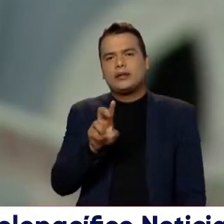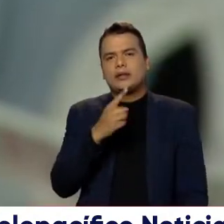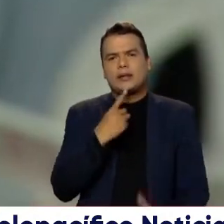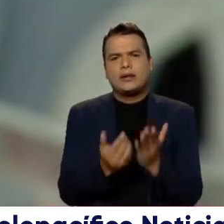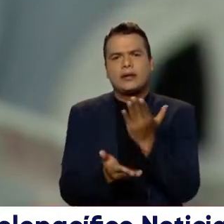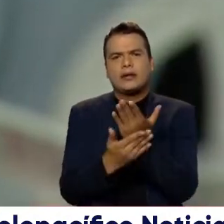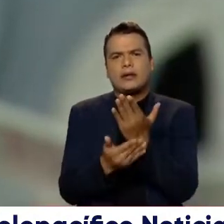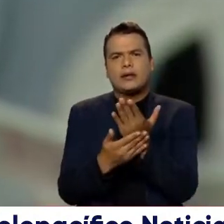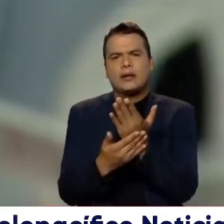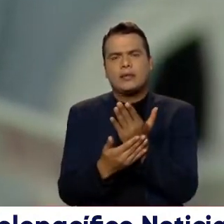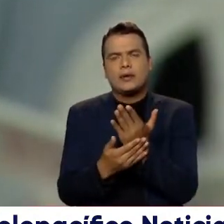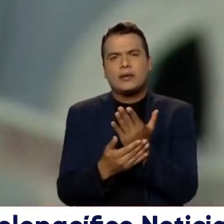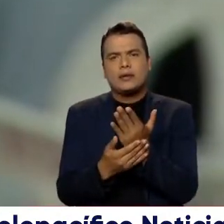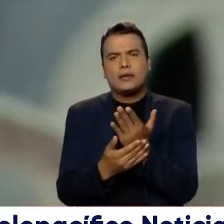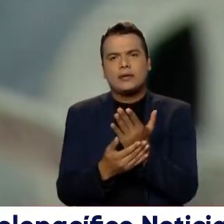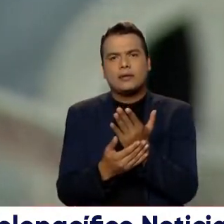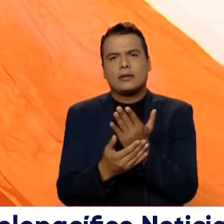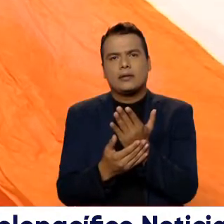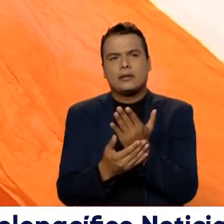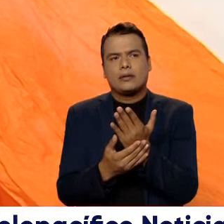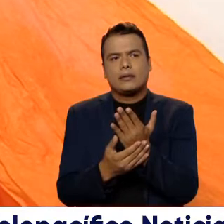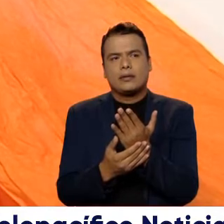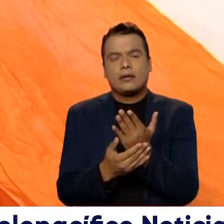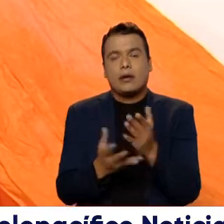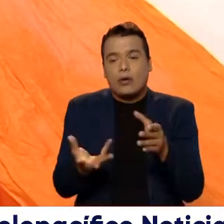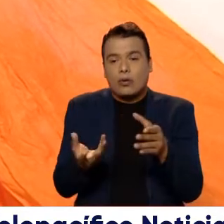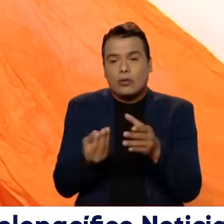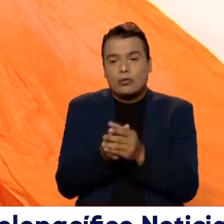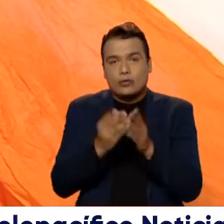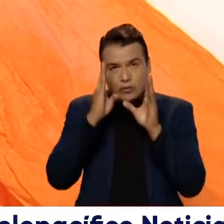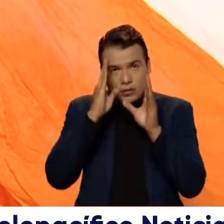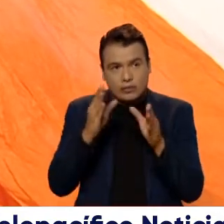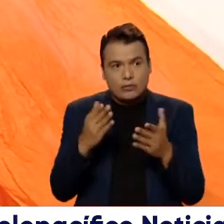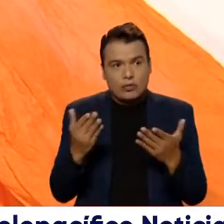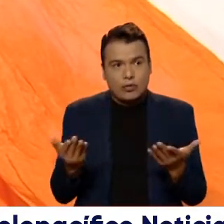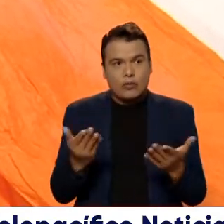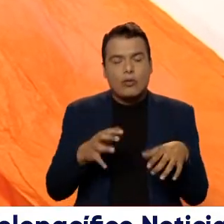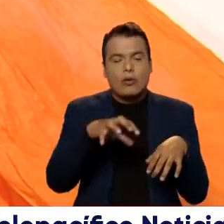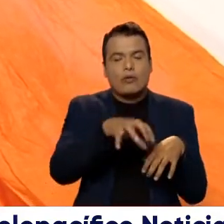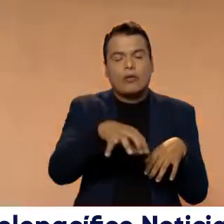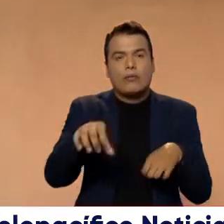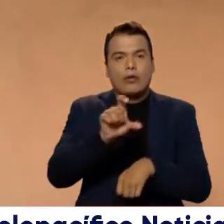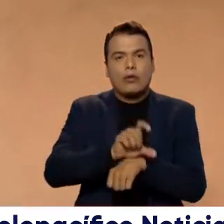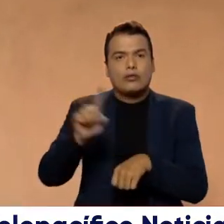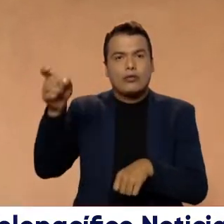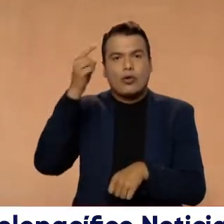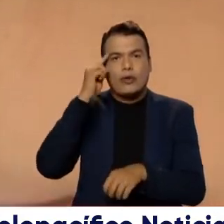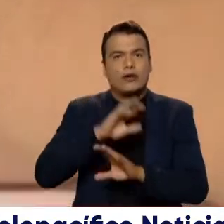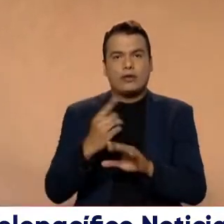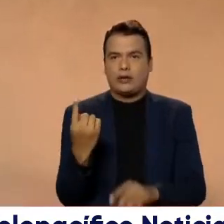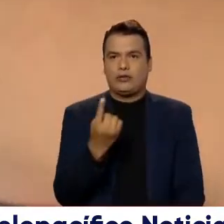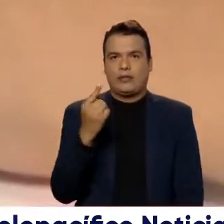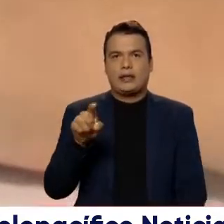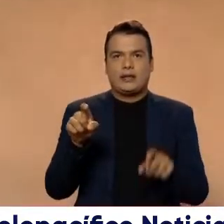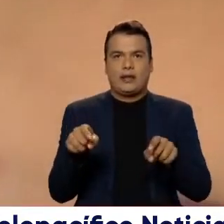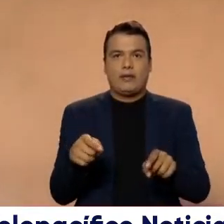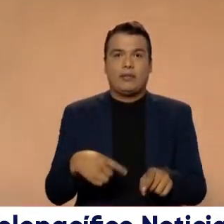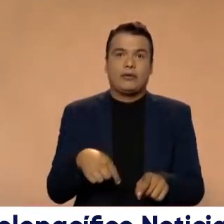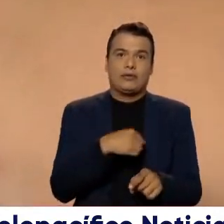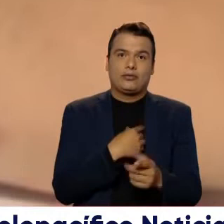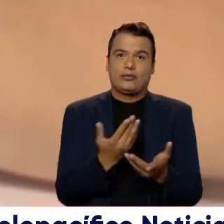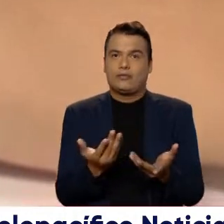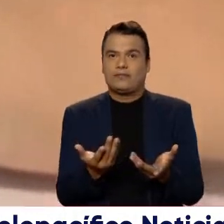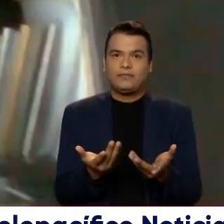que toda la atención de inclusión tiene que ser en instituciones educativas oficiales, pero a veces